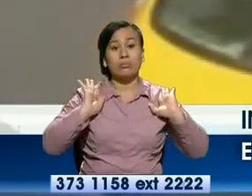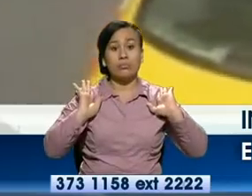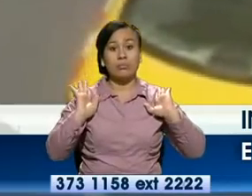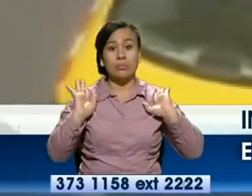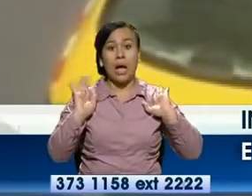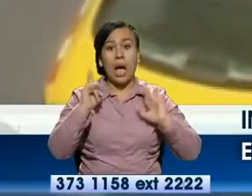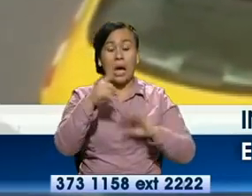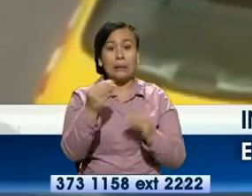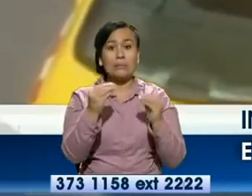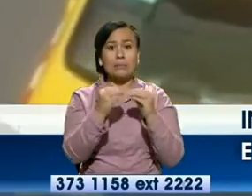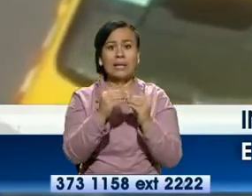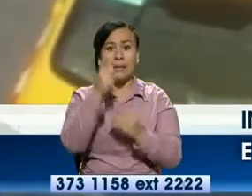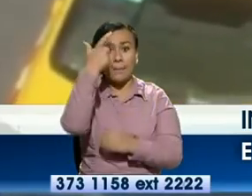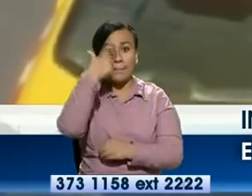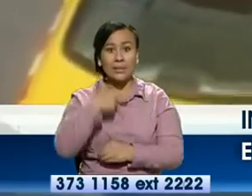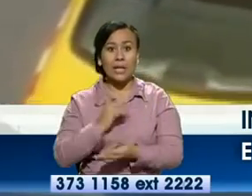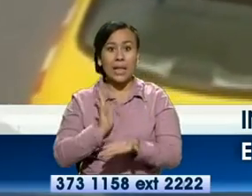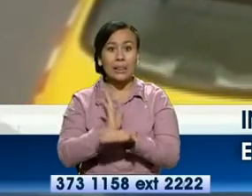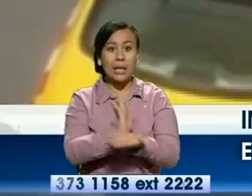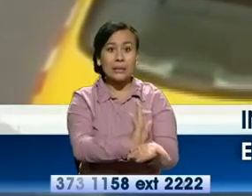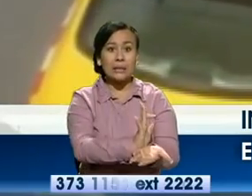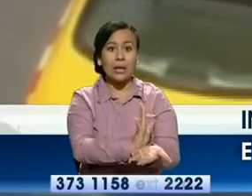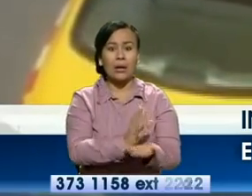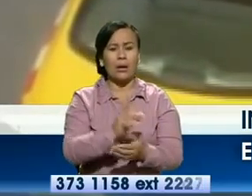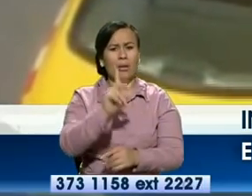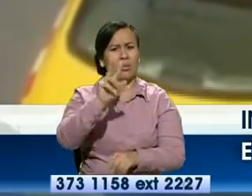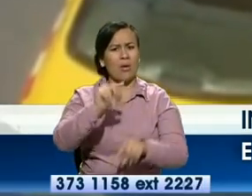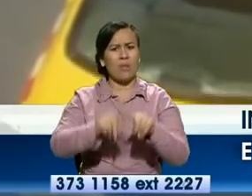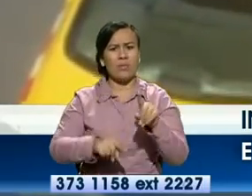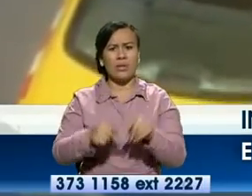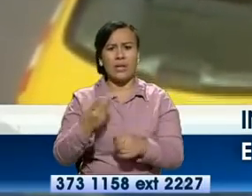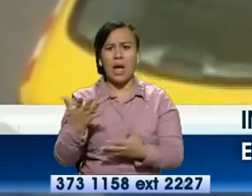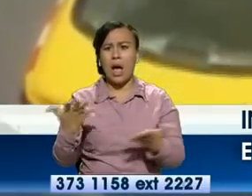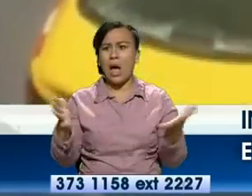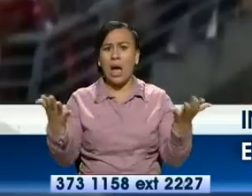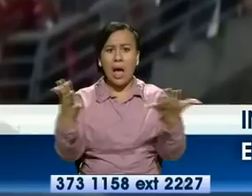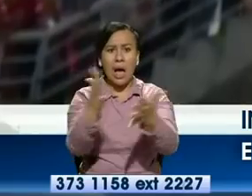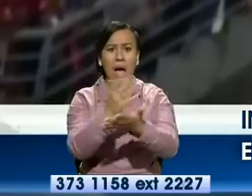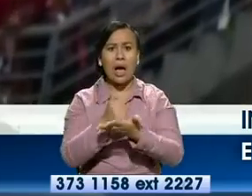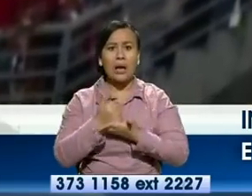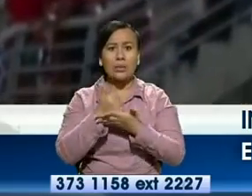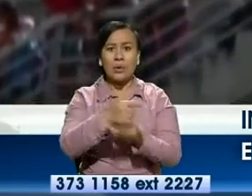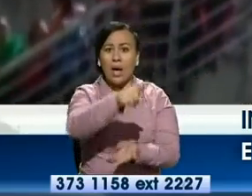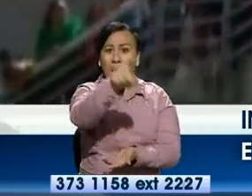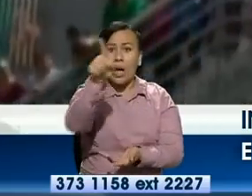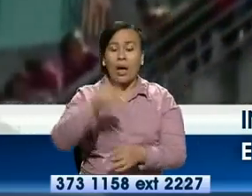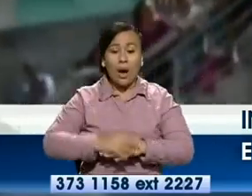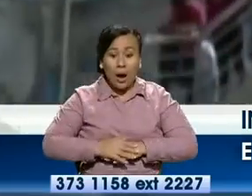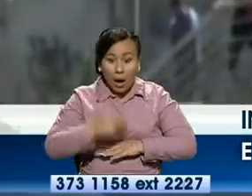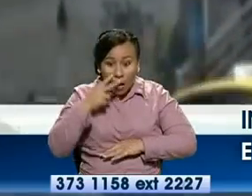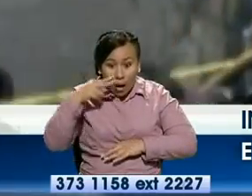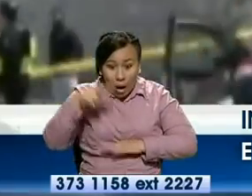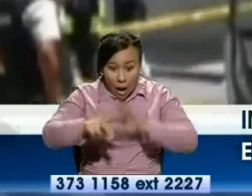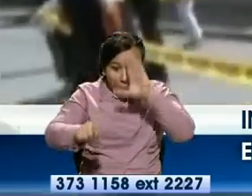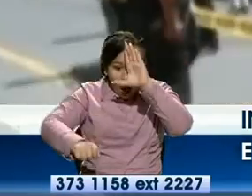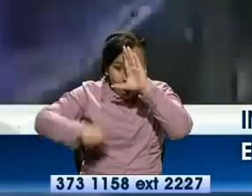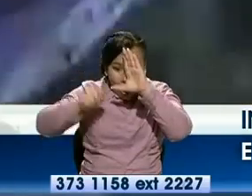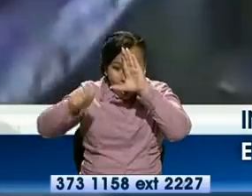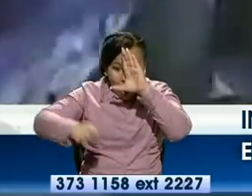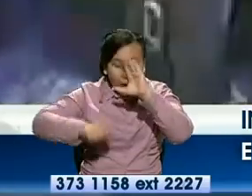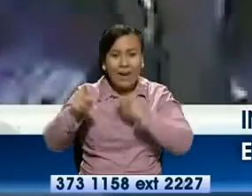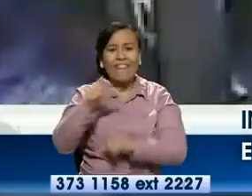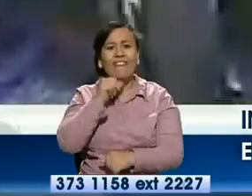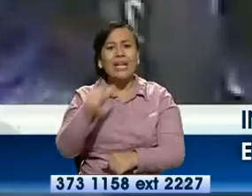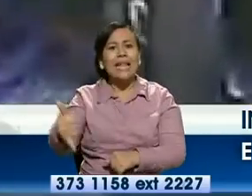la pasividad de los testigos. Muchos cuestionan la actitud de no hacer nada. En vez de prestar ayuda, prefirieron grabar el acto y